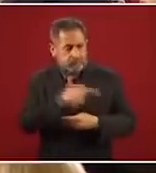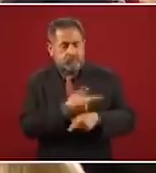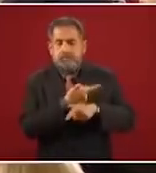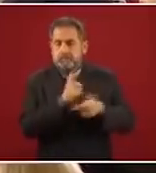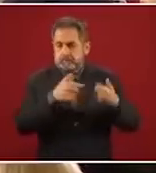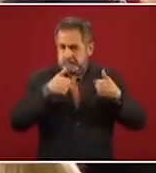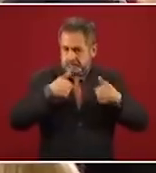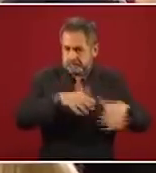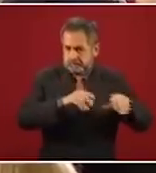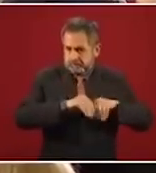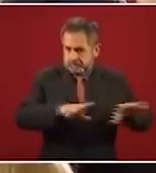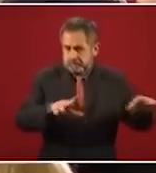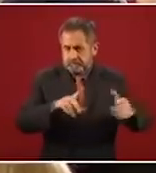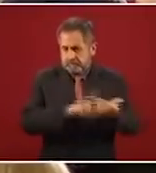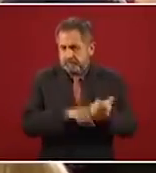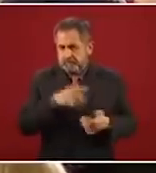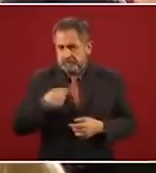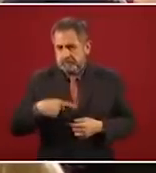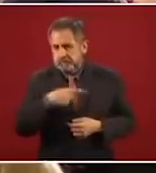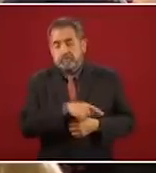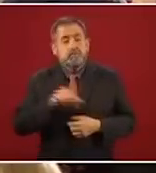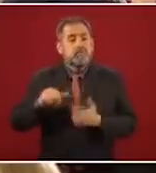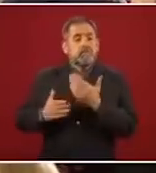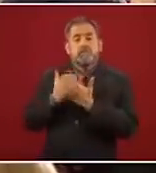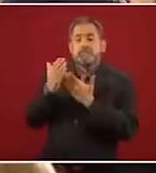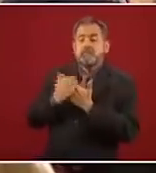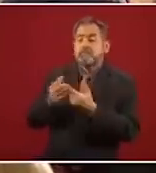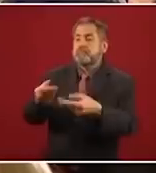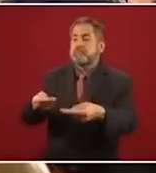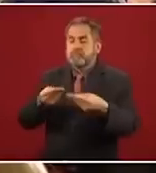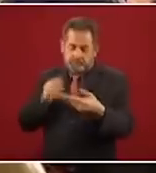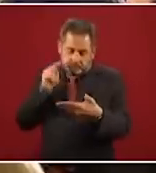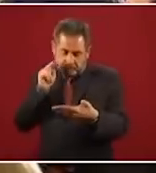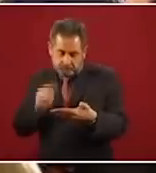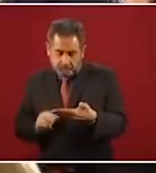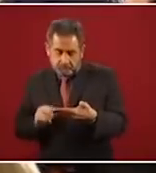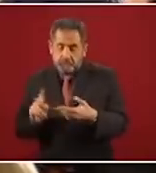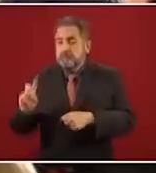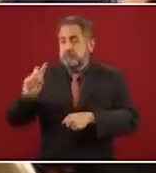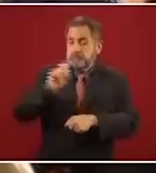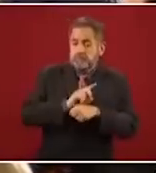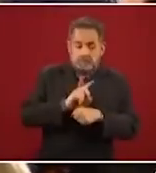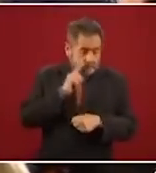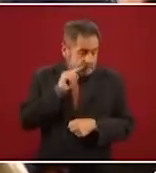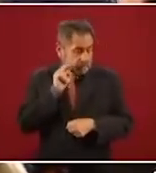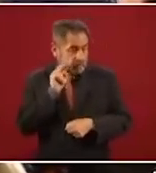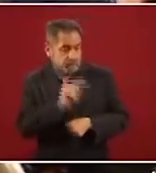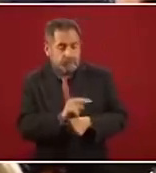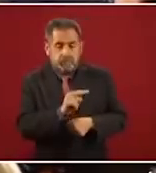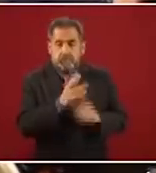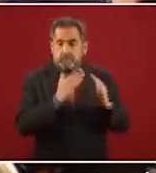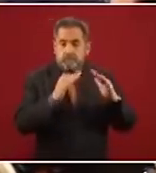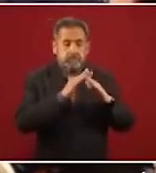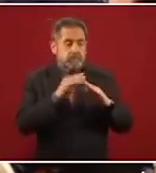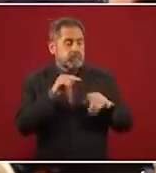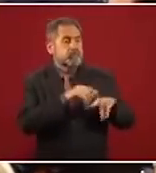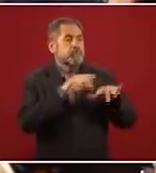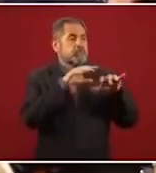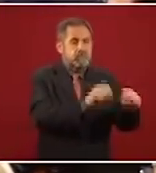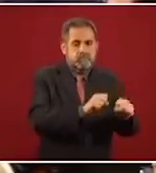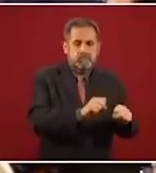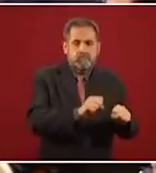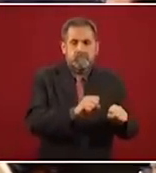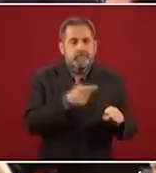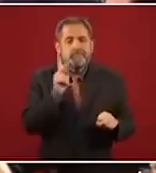presunto narcotraficante. Aquí en la mañanera únicamente nos presentaron el momento en que fue encontrado en el domicilio y no